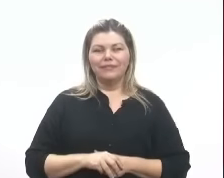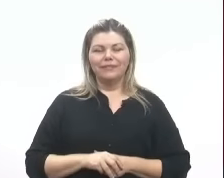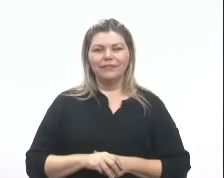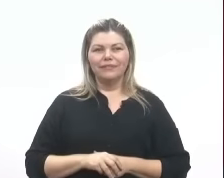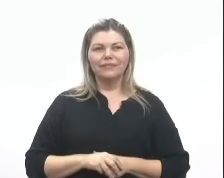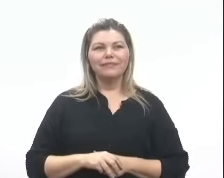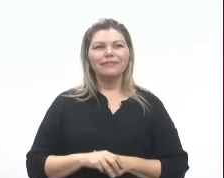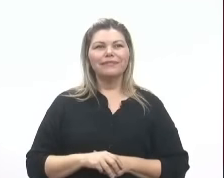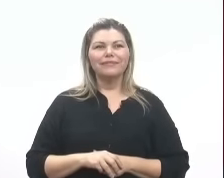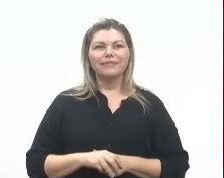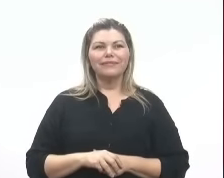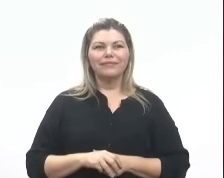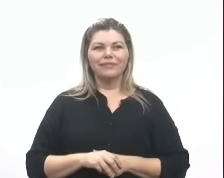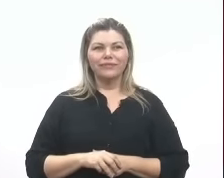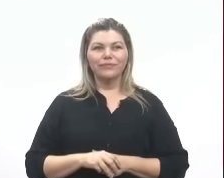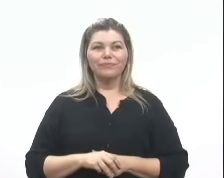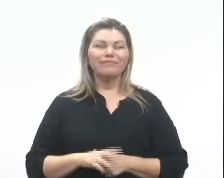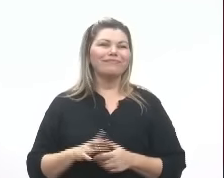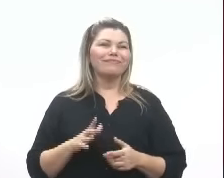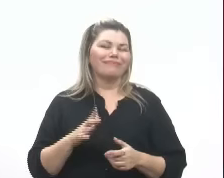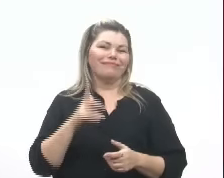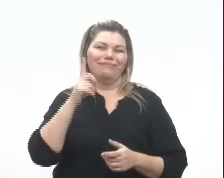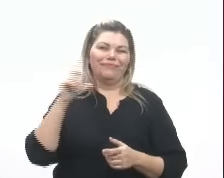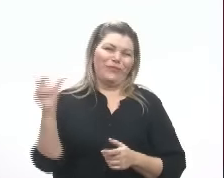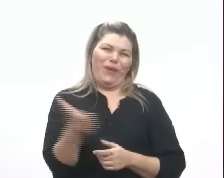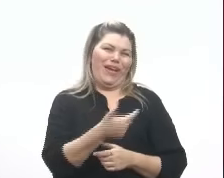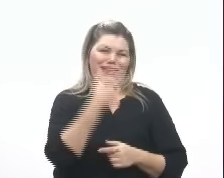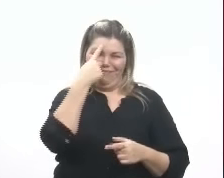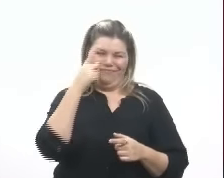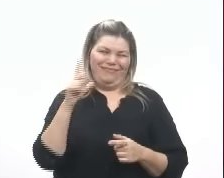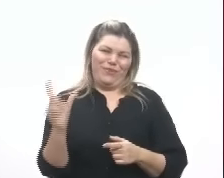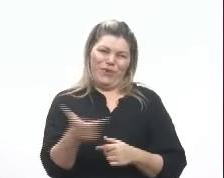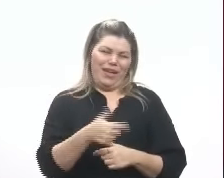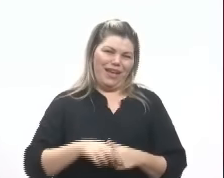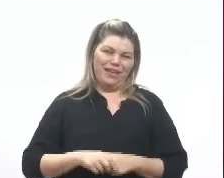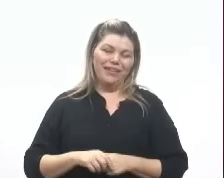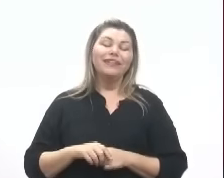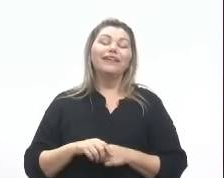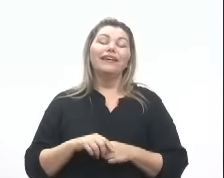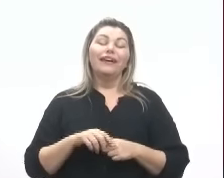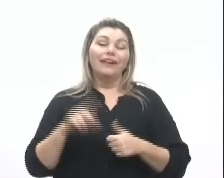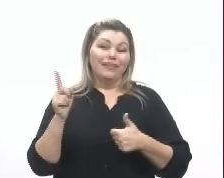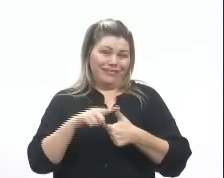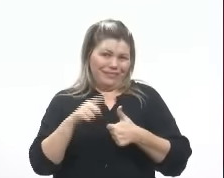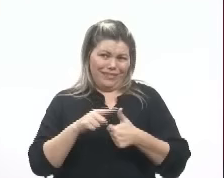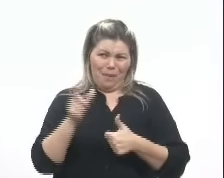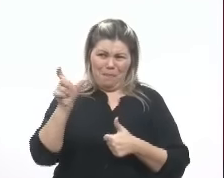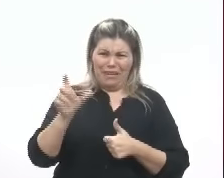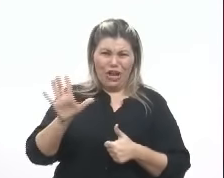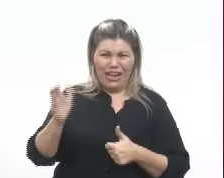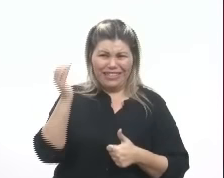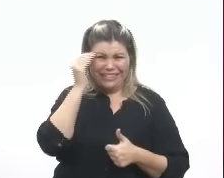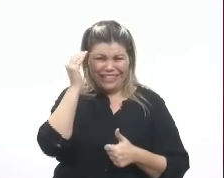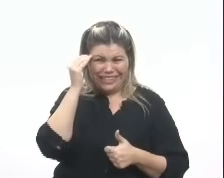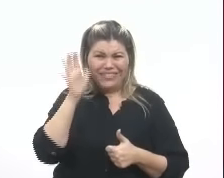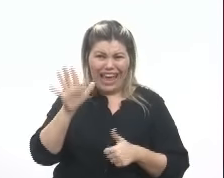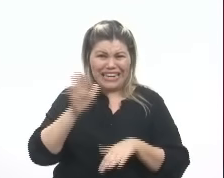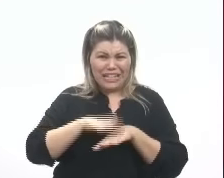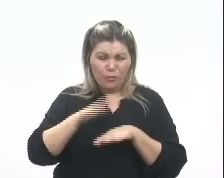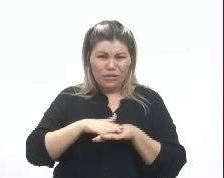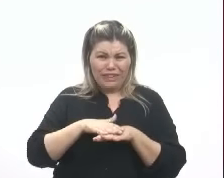sí, no se puede creer realmente, primero, que una persona así desquiciada totalmente esté conduciendo el